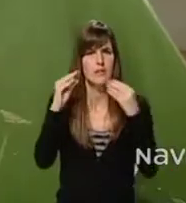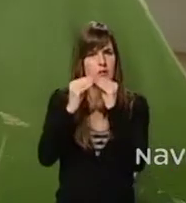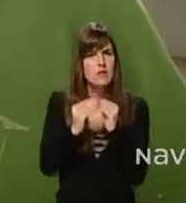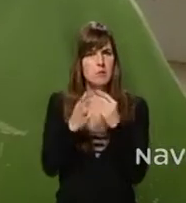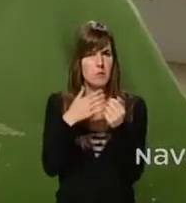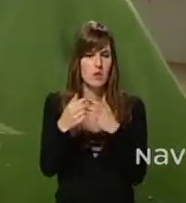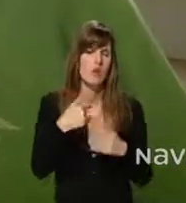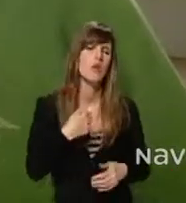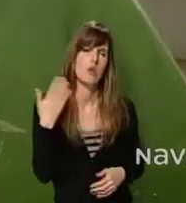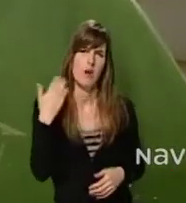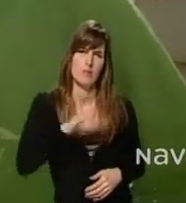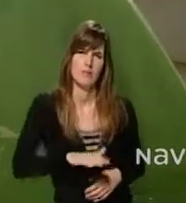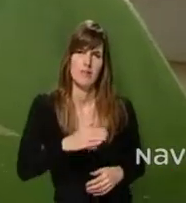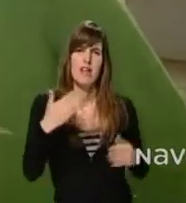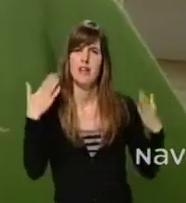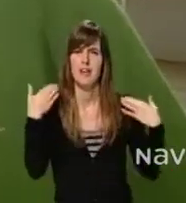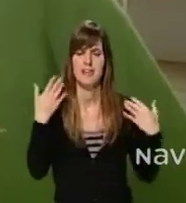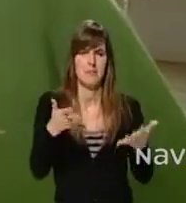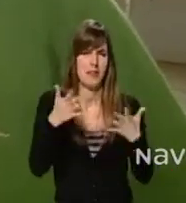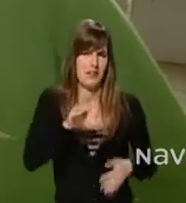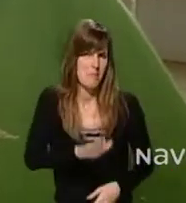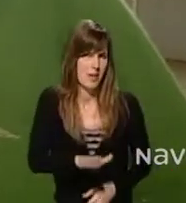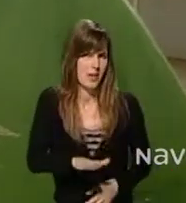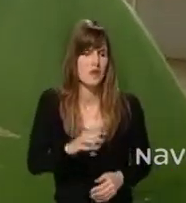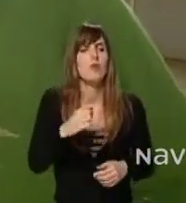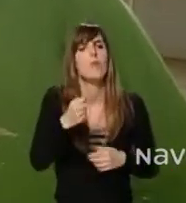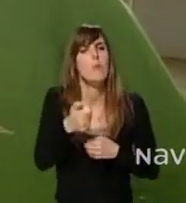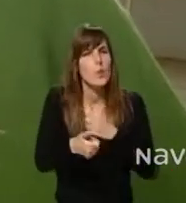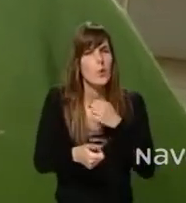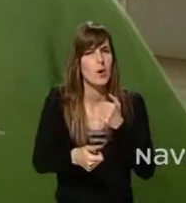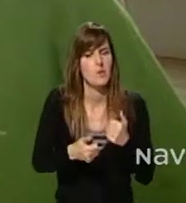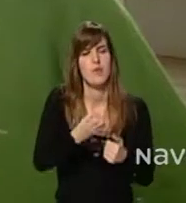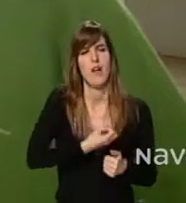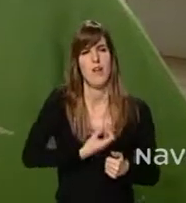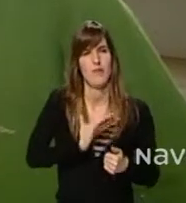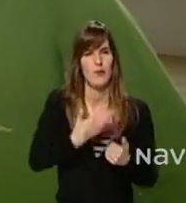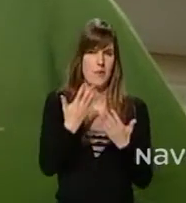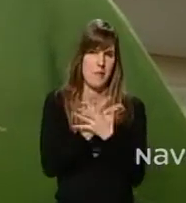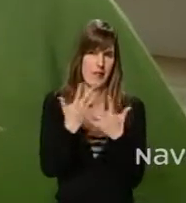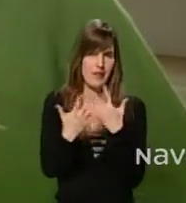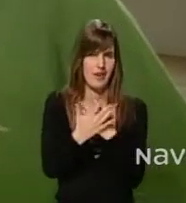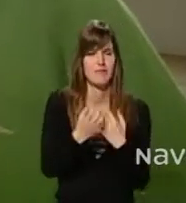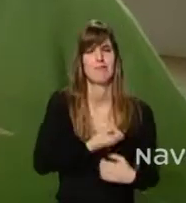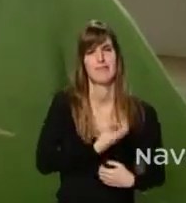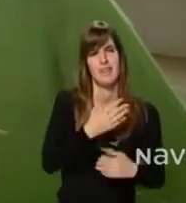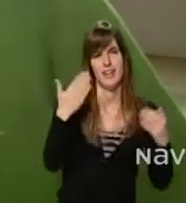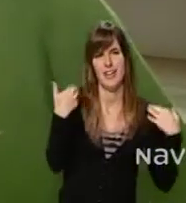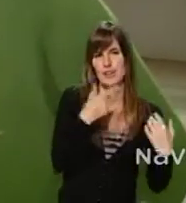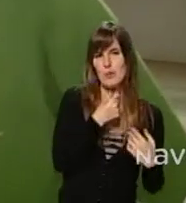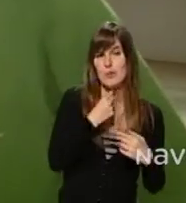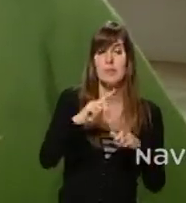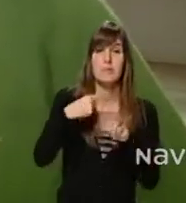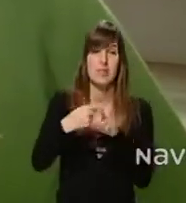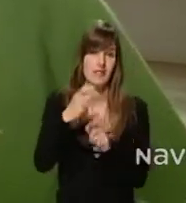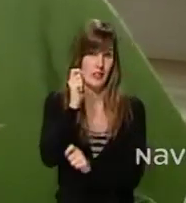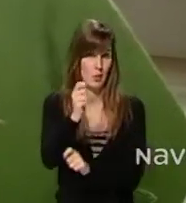bien pequeño, la afición por los gigantes, lo que pasa que luego ha ido evolucionando, ¿no? Y se combinó la escultura con esta afición.